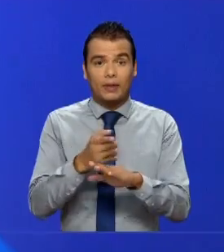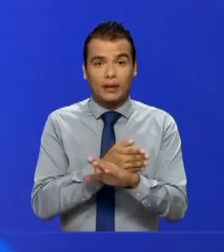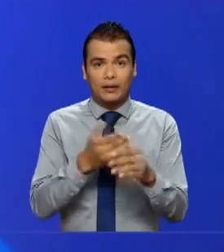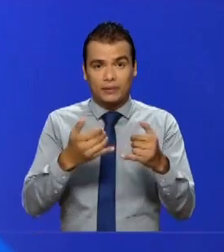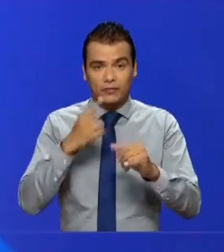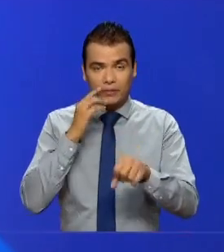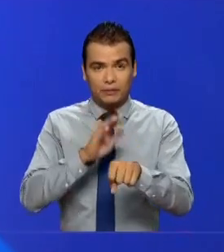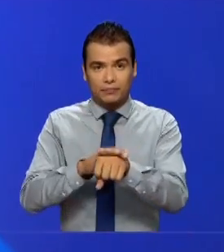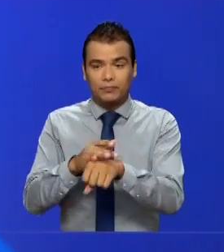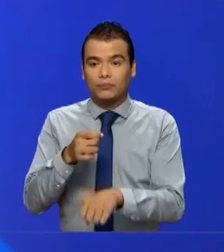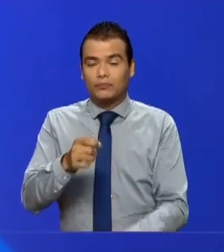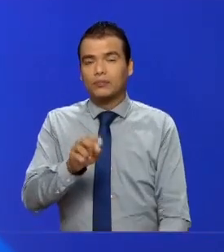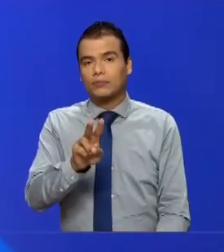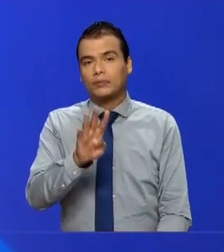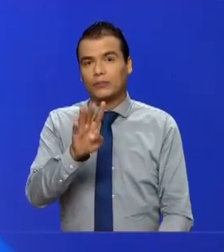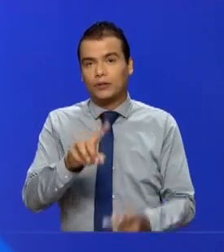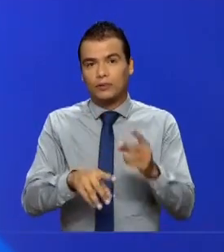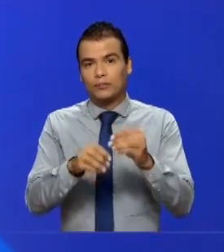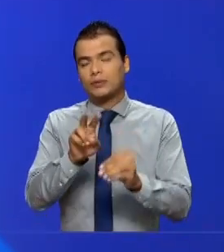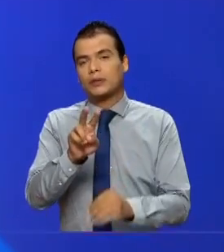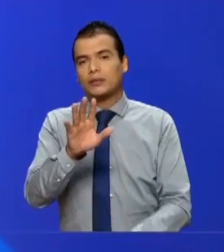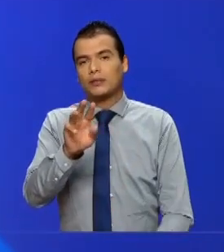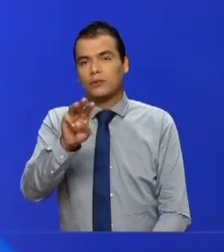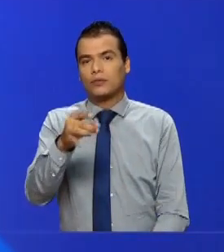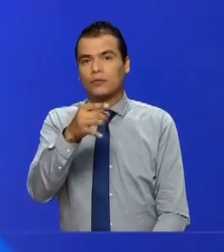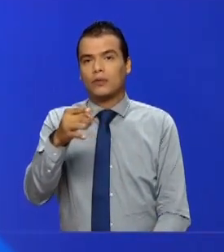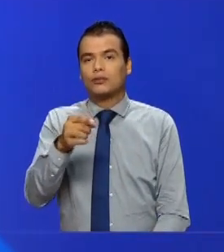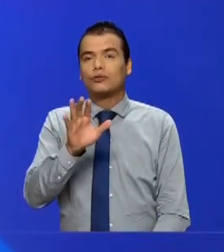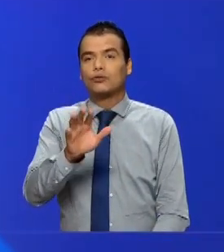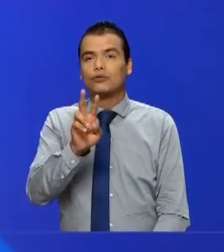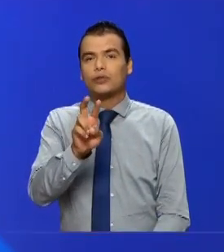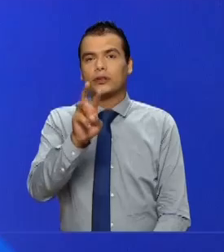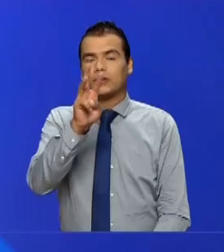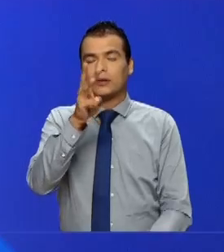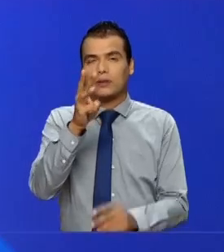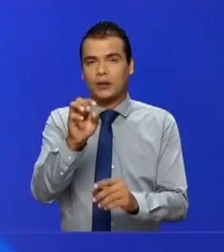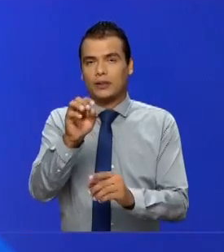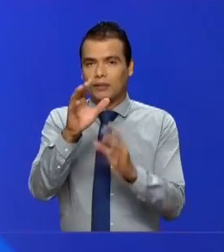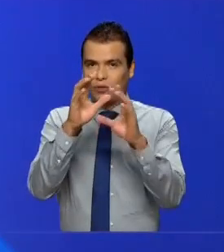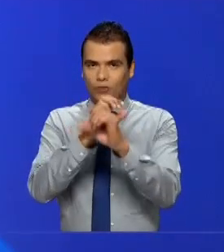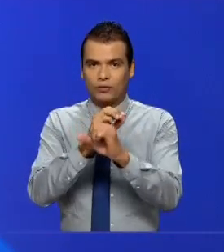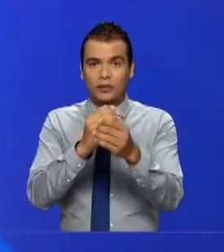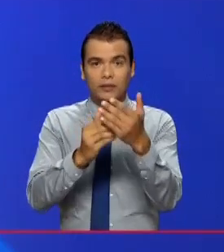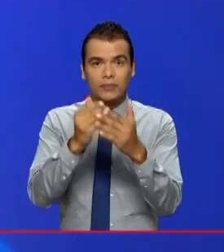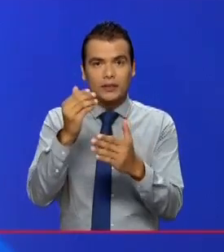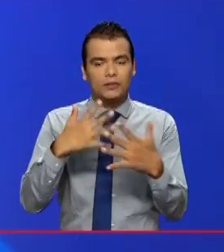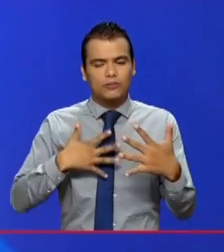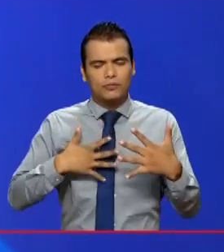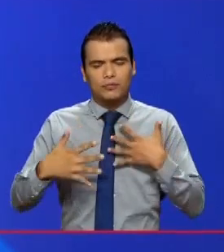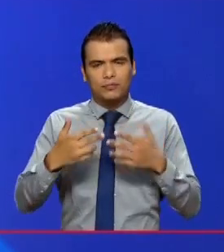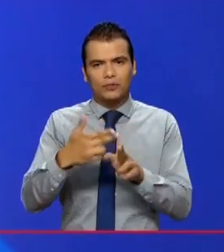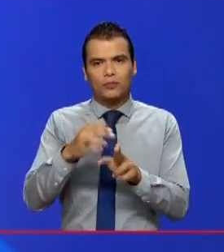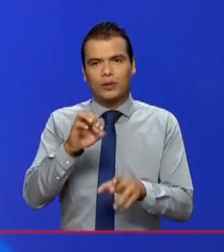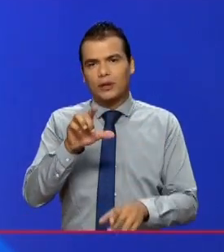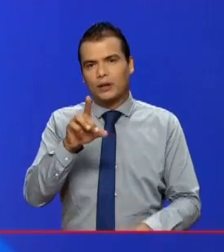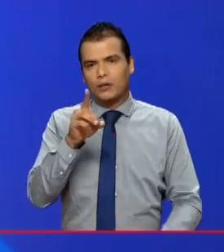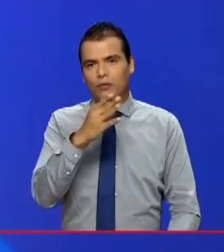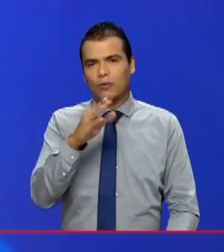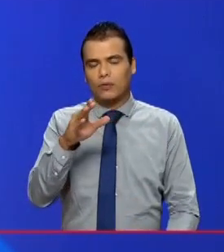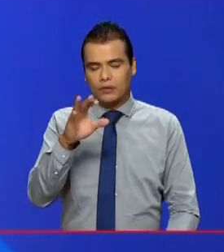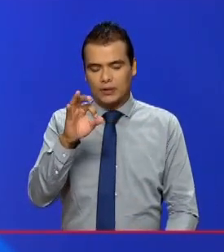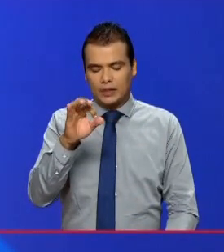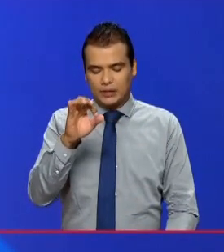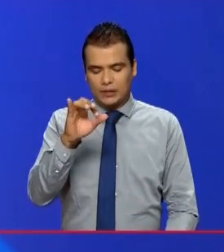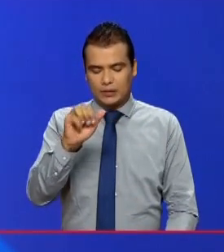Les contamos que este 24 y 25 de marzo a las 7:30 de la noche llega una nueva temporada de la obra All Side Brook al Teatro